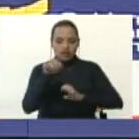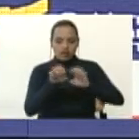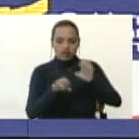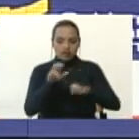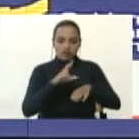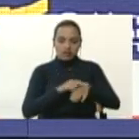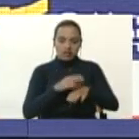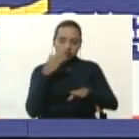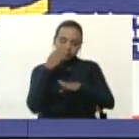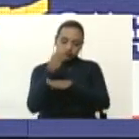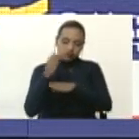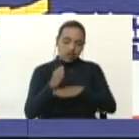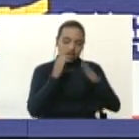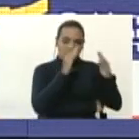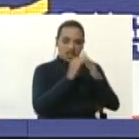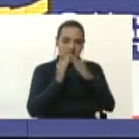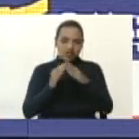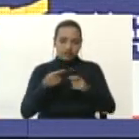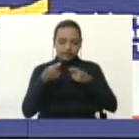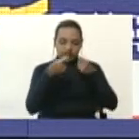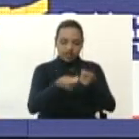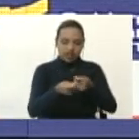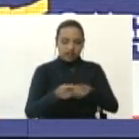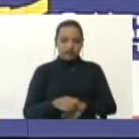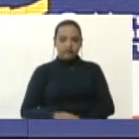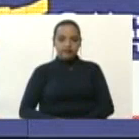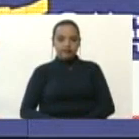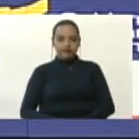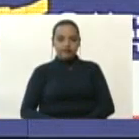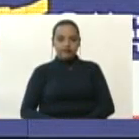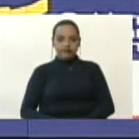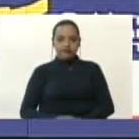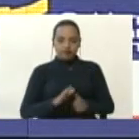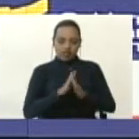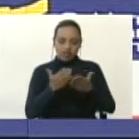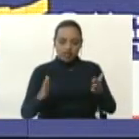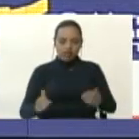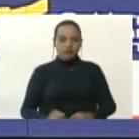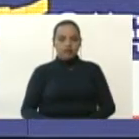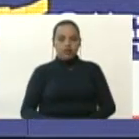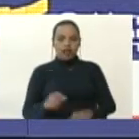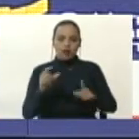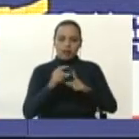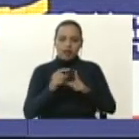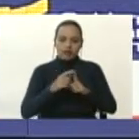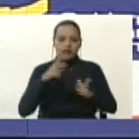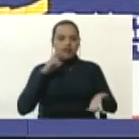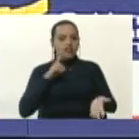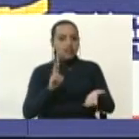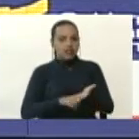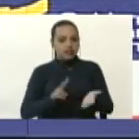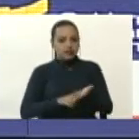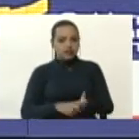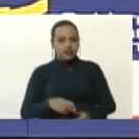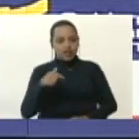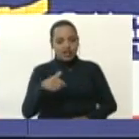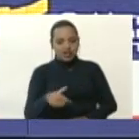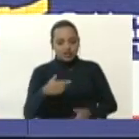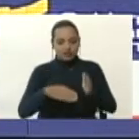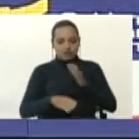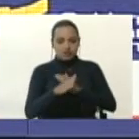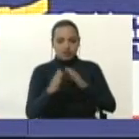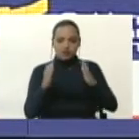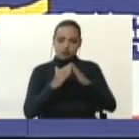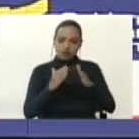la visita casa por casa, dejar el volantico, el tríptico, la palabra y la verdad. Esta visita a su casa,